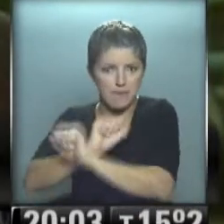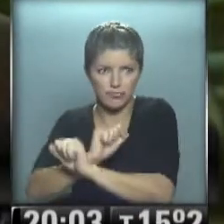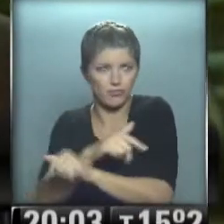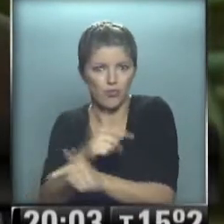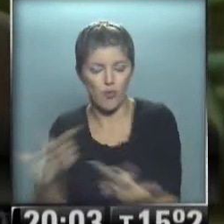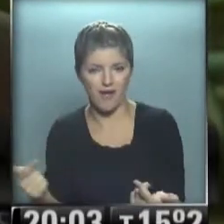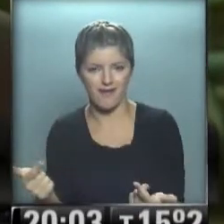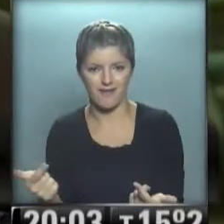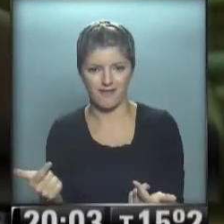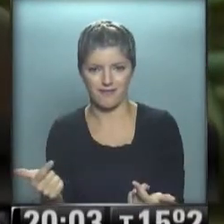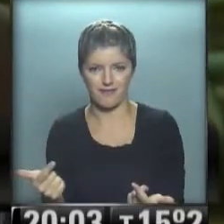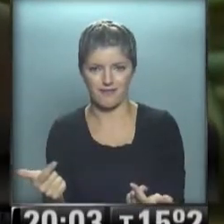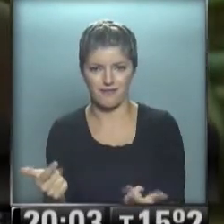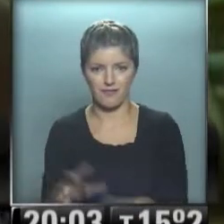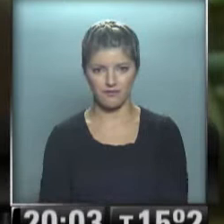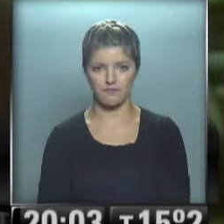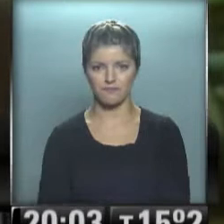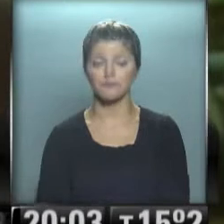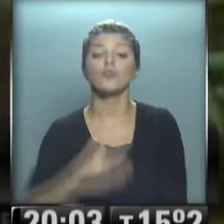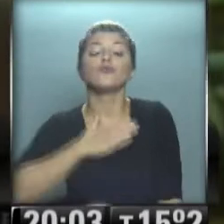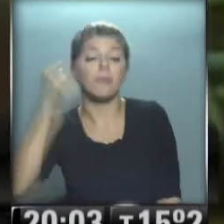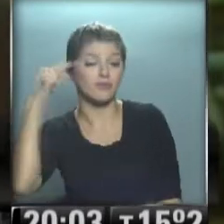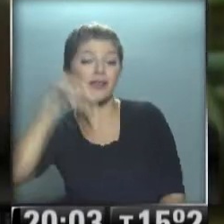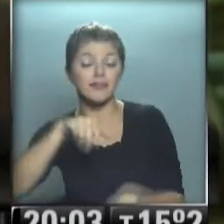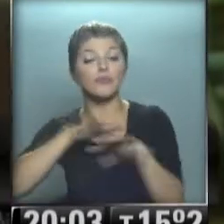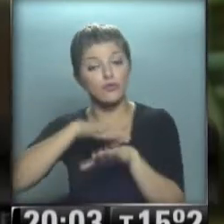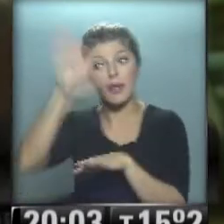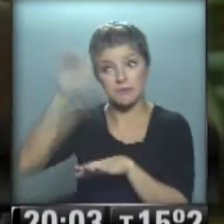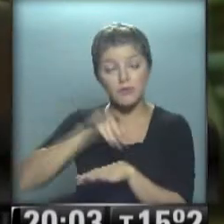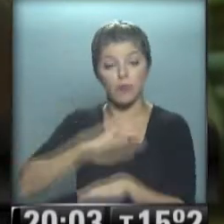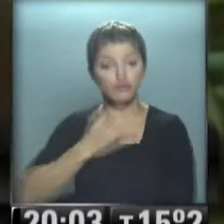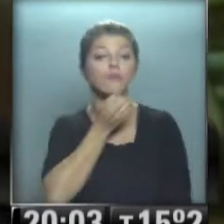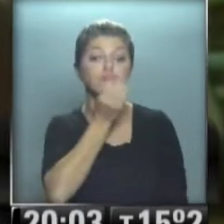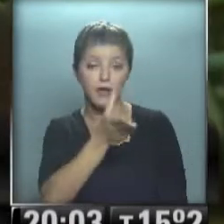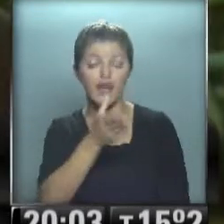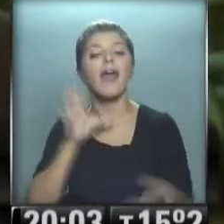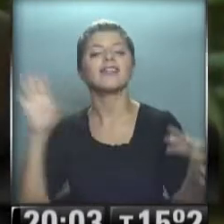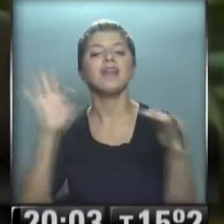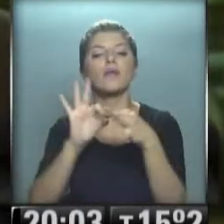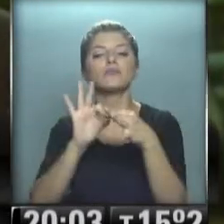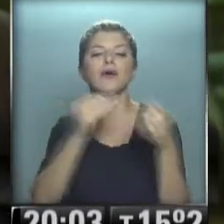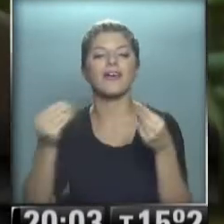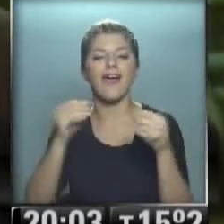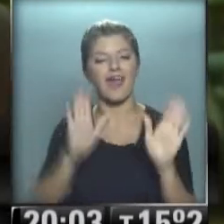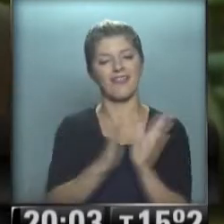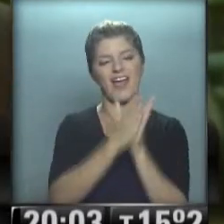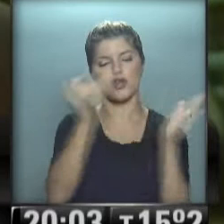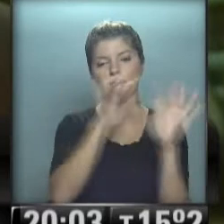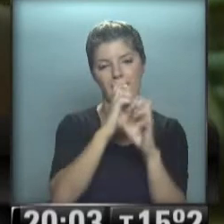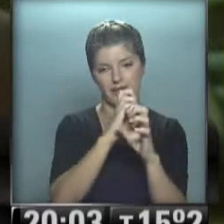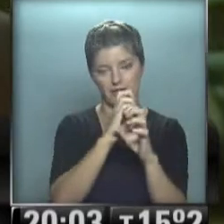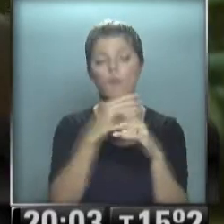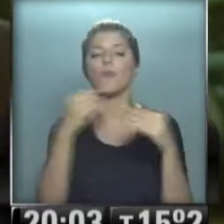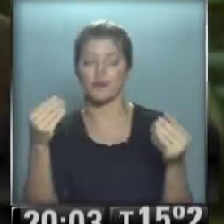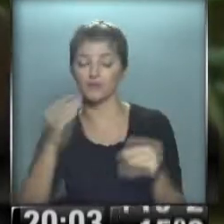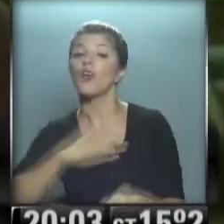yo haya actuado fuera del marco de la ley. Yo creo que este llamado indagatoria tiene que ver con la agenda del diario Clarín, porque yo